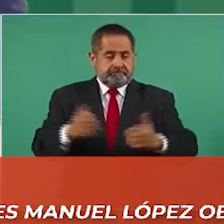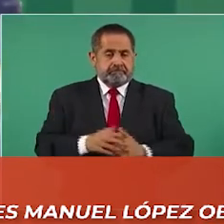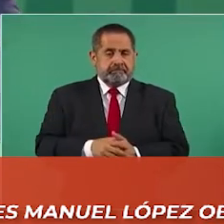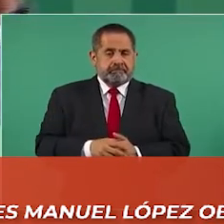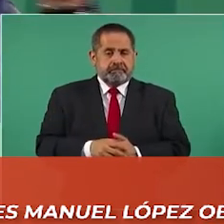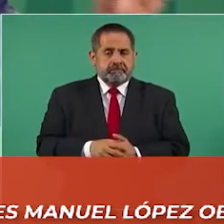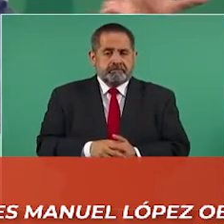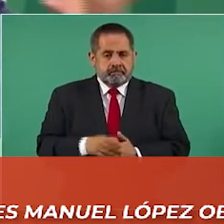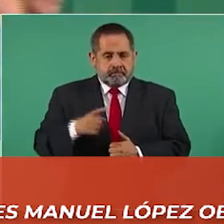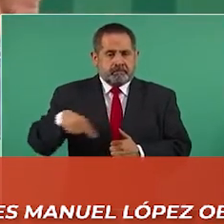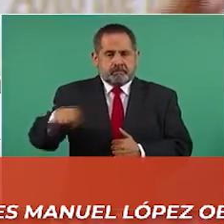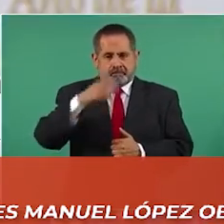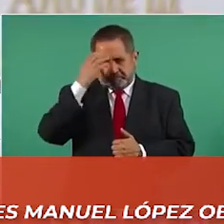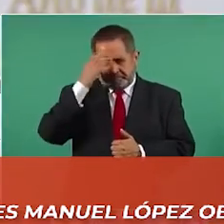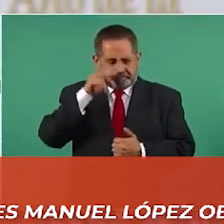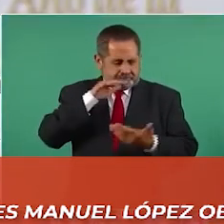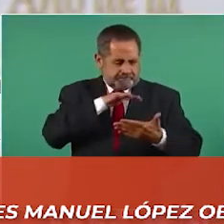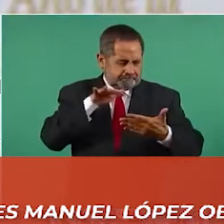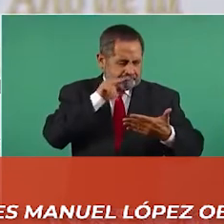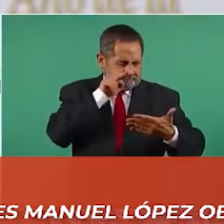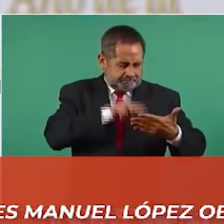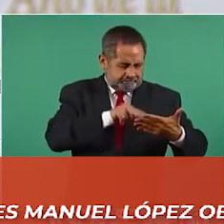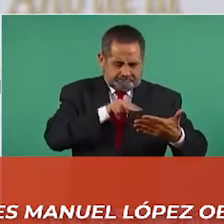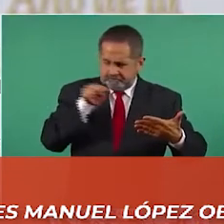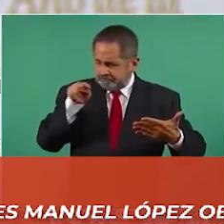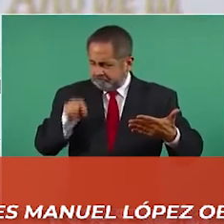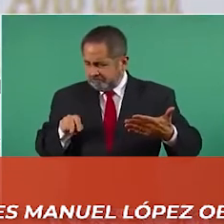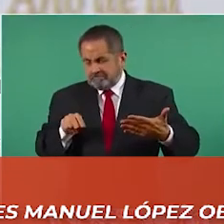a que se conozcan los textos,